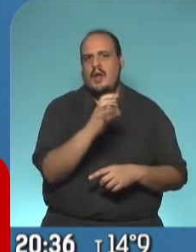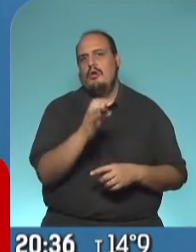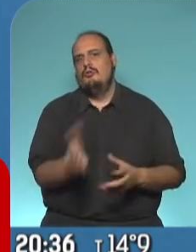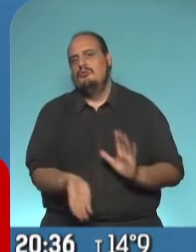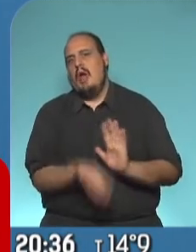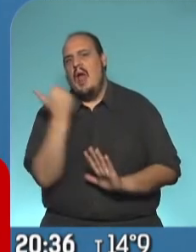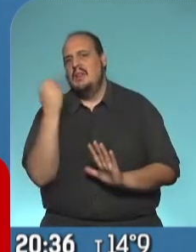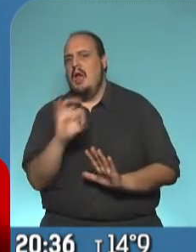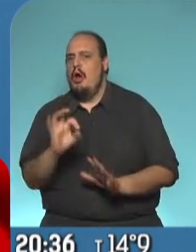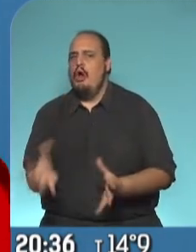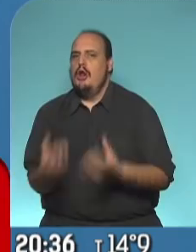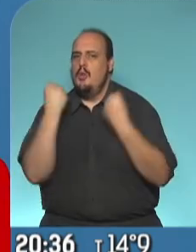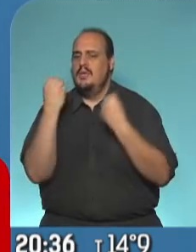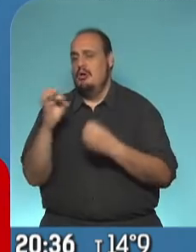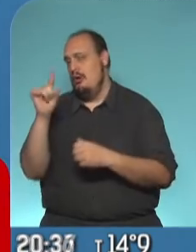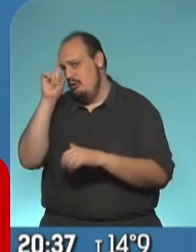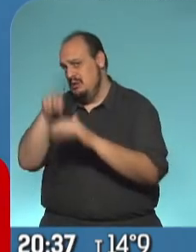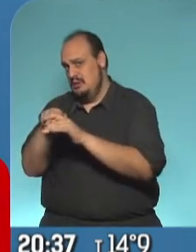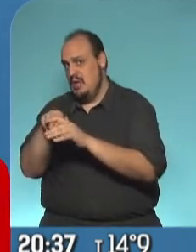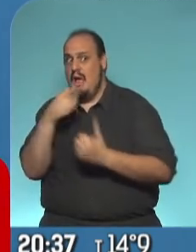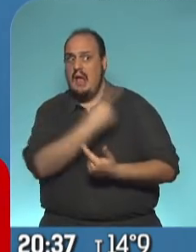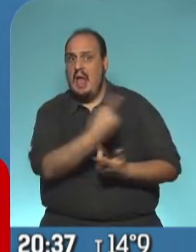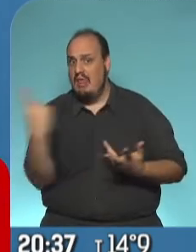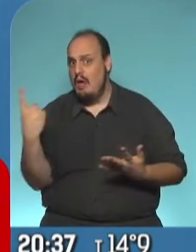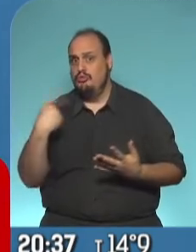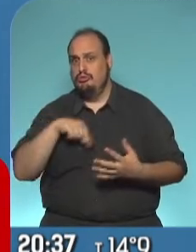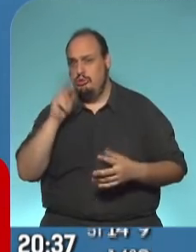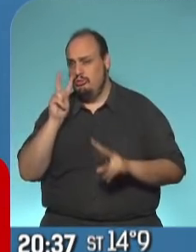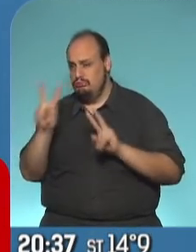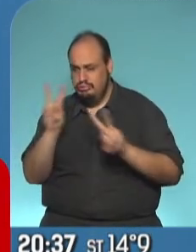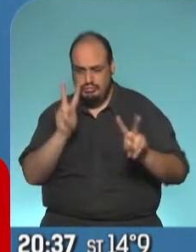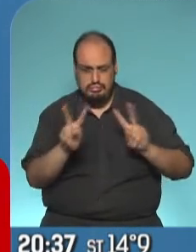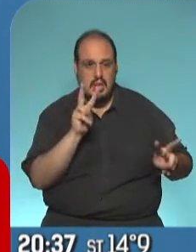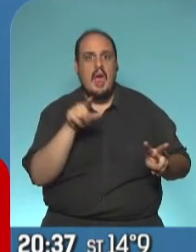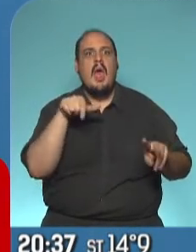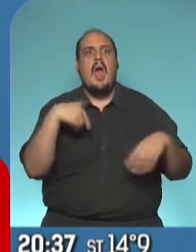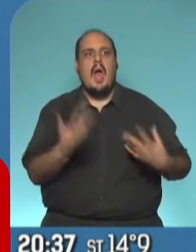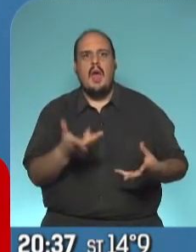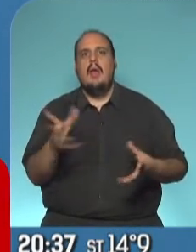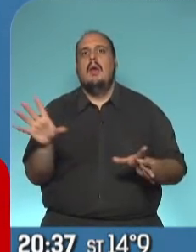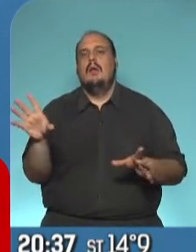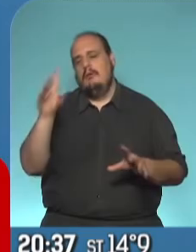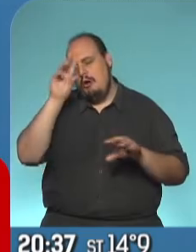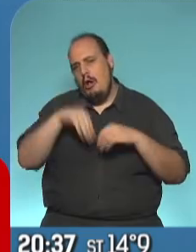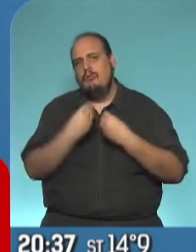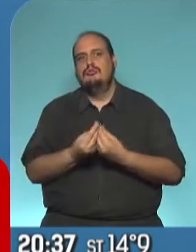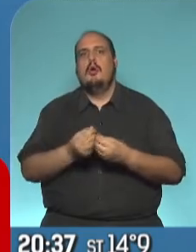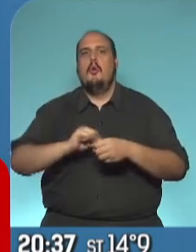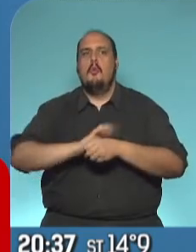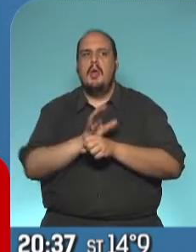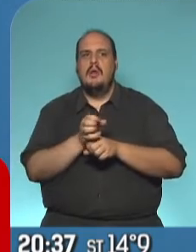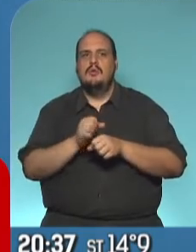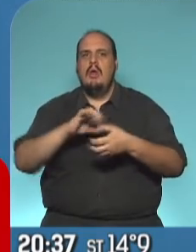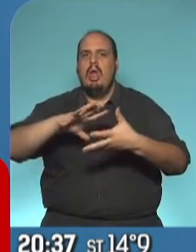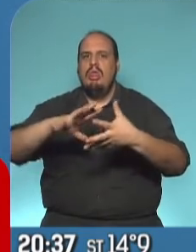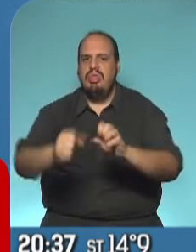una recuperación, una internación, lo que nos va permitiendo es observar la afección que genera el virus en nuestra comunidad. Esto lo estamos observando